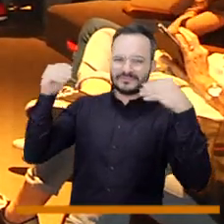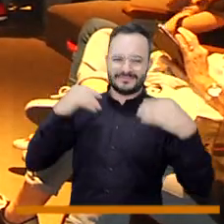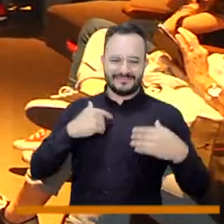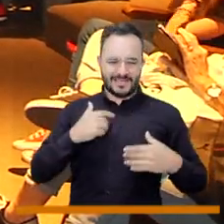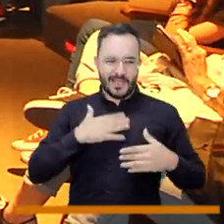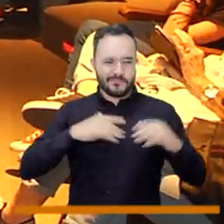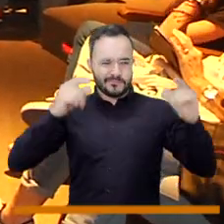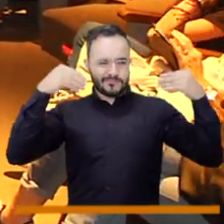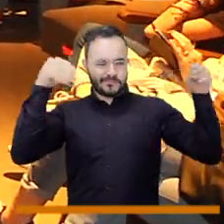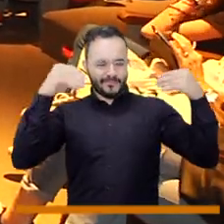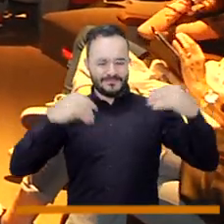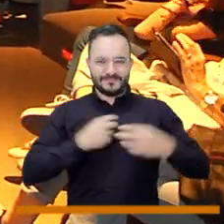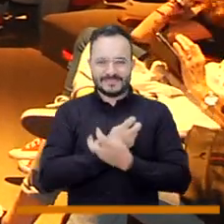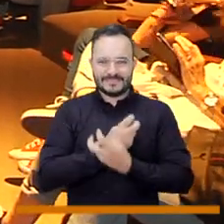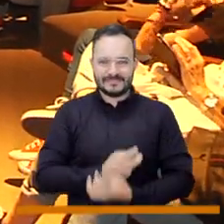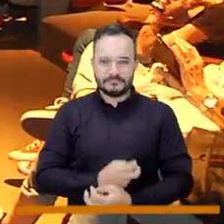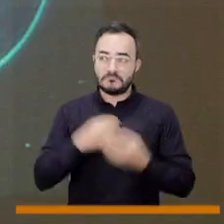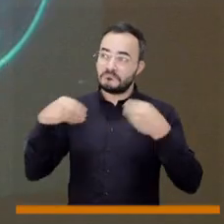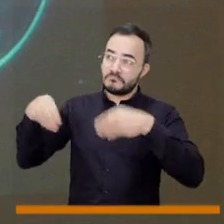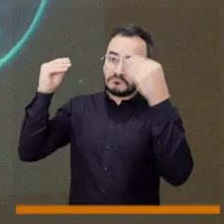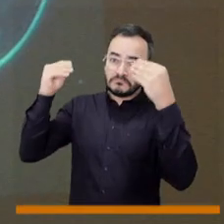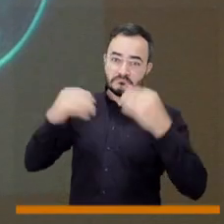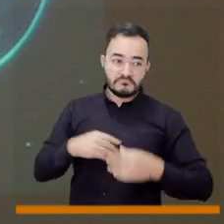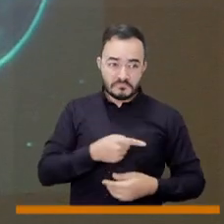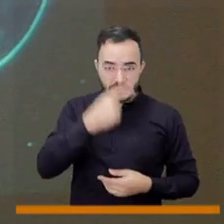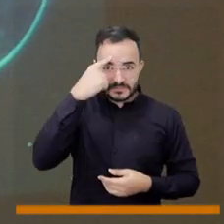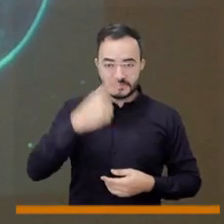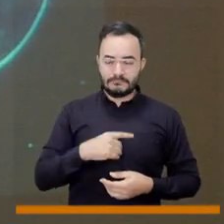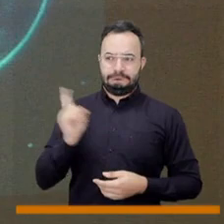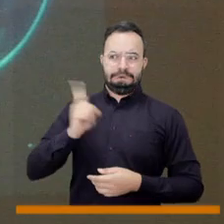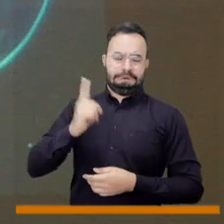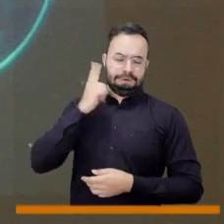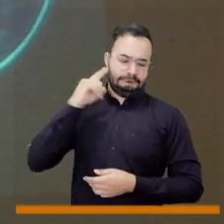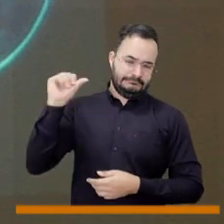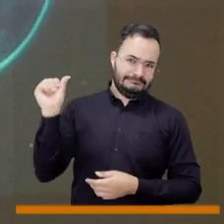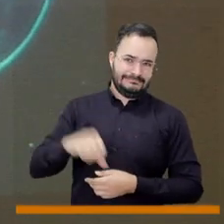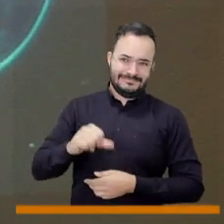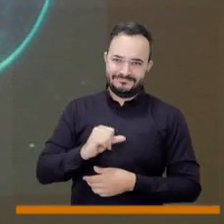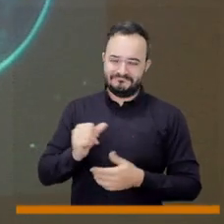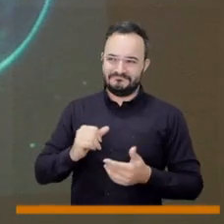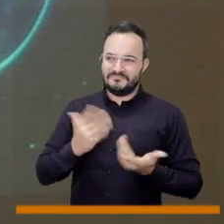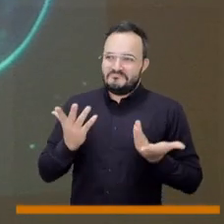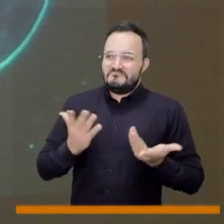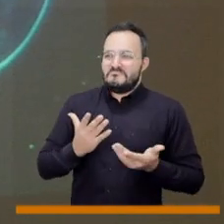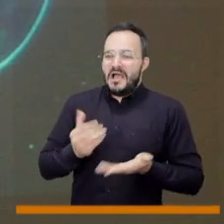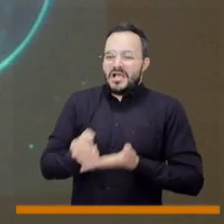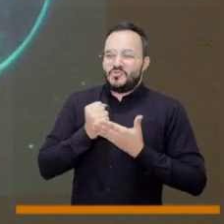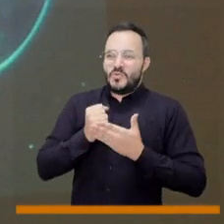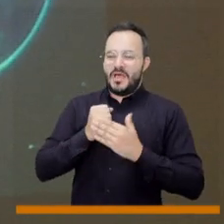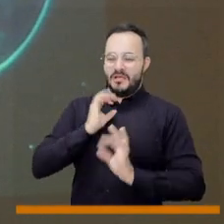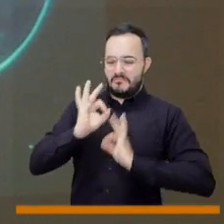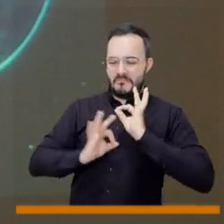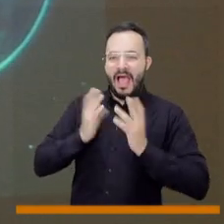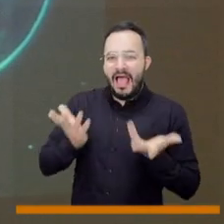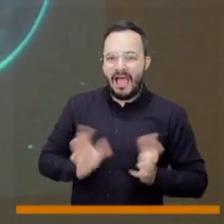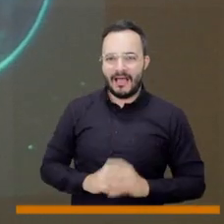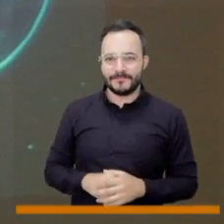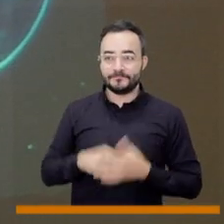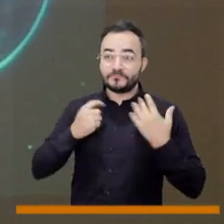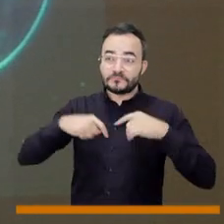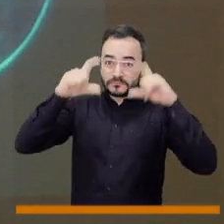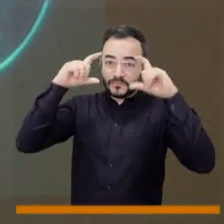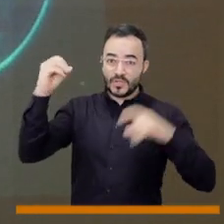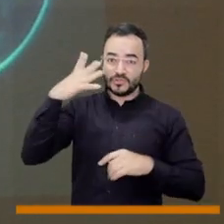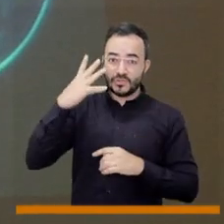tan seguros son estos métodos para poder verlo? En realidad son cero seguros. O sea, que usemos gafas de sol solo nos